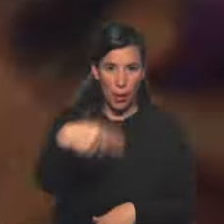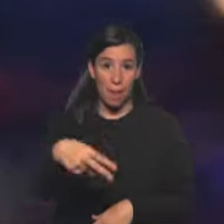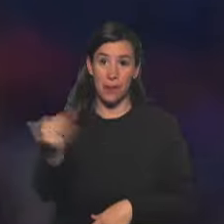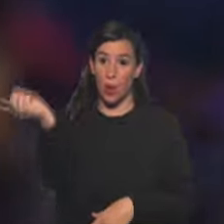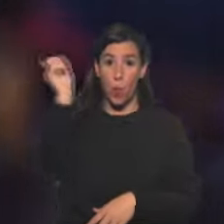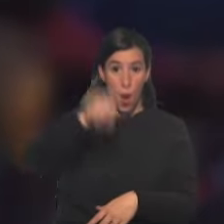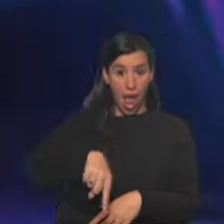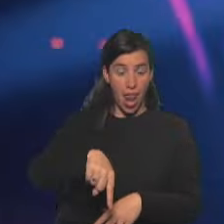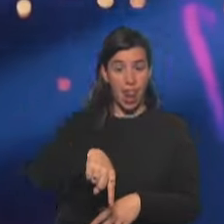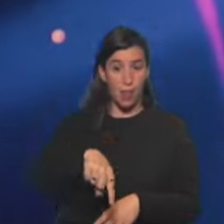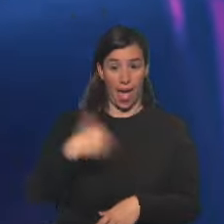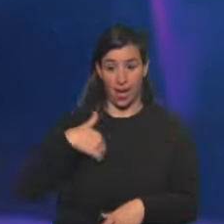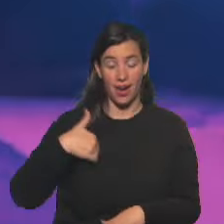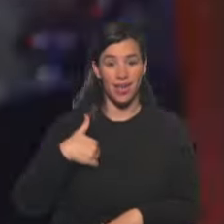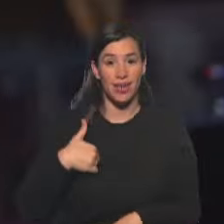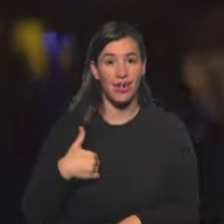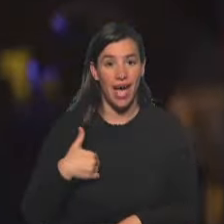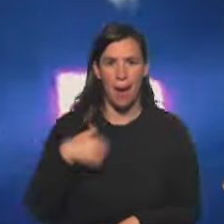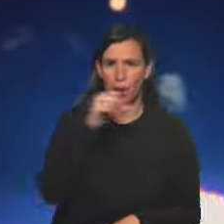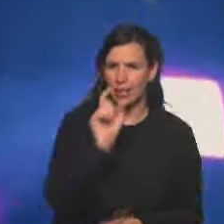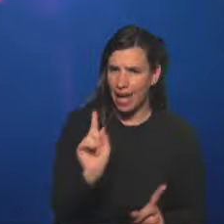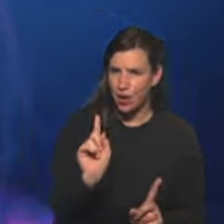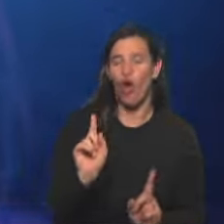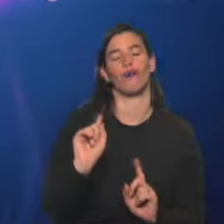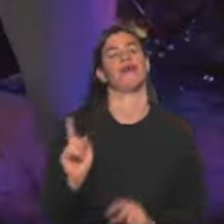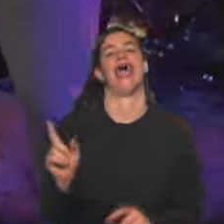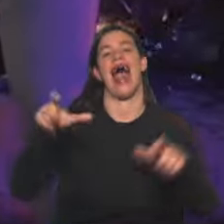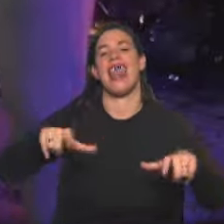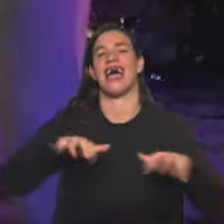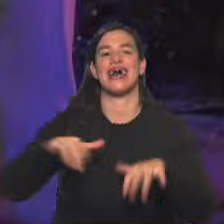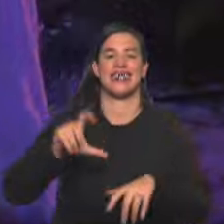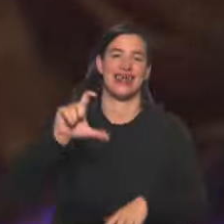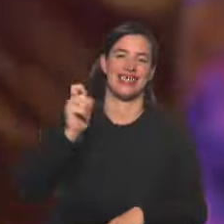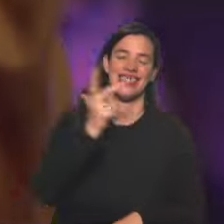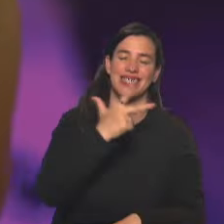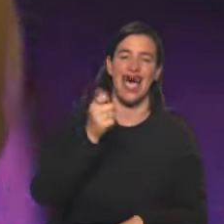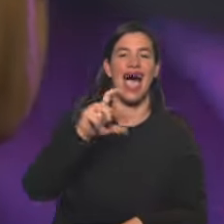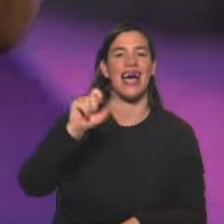Daddy Yankee a la Argentina y a la cancha de Chacarita.